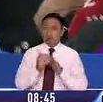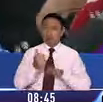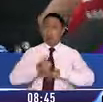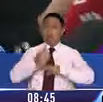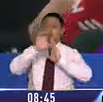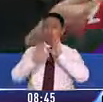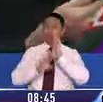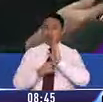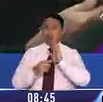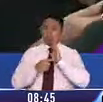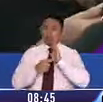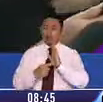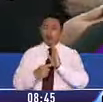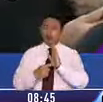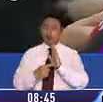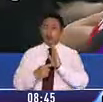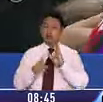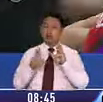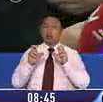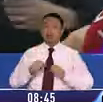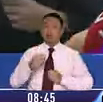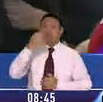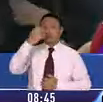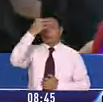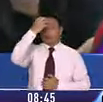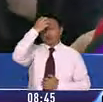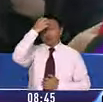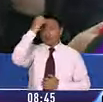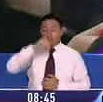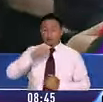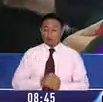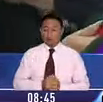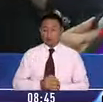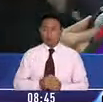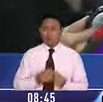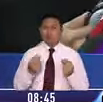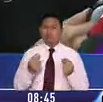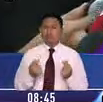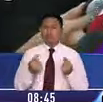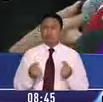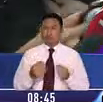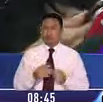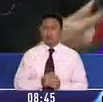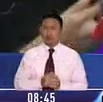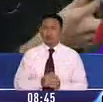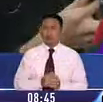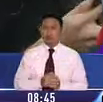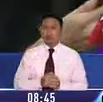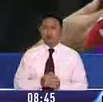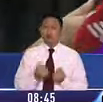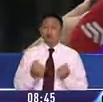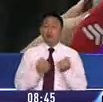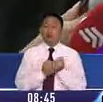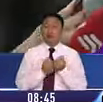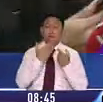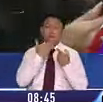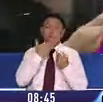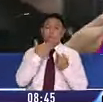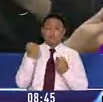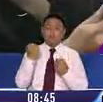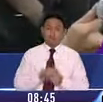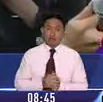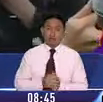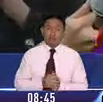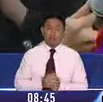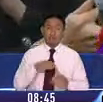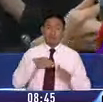que en el caso de la educación sean apurados movimientos para mejorar el